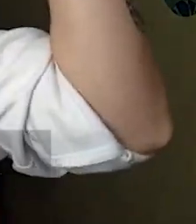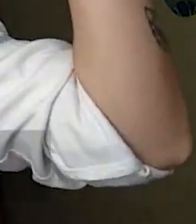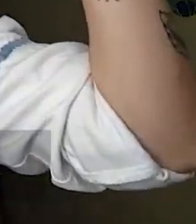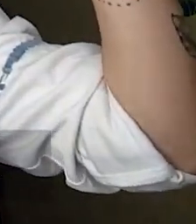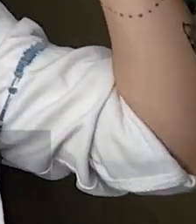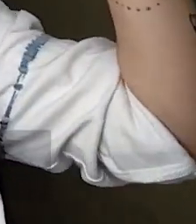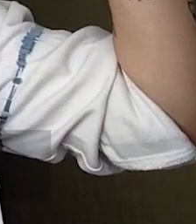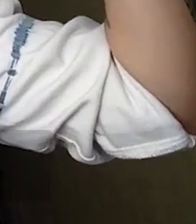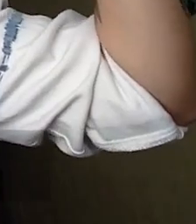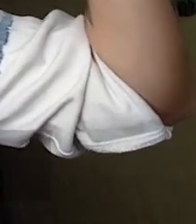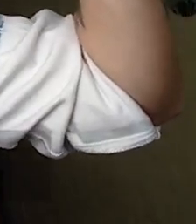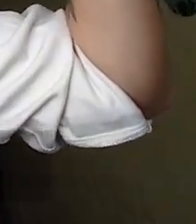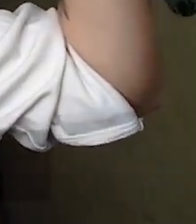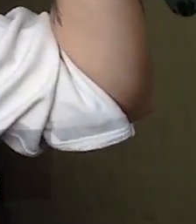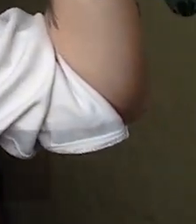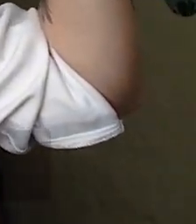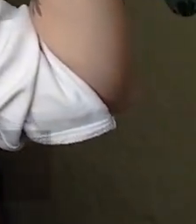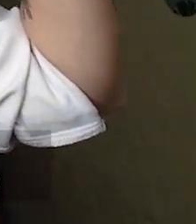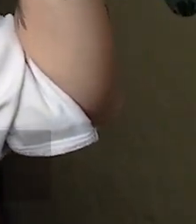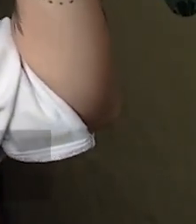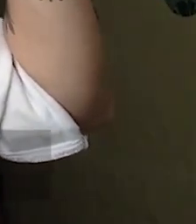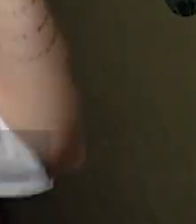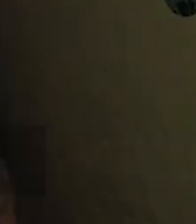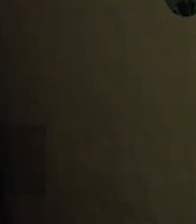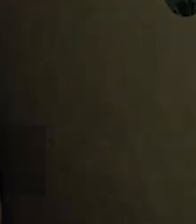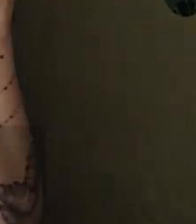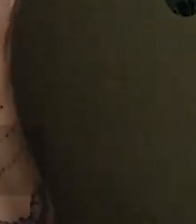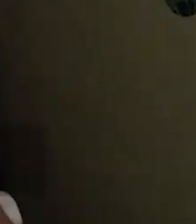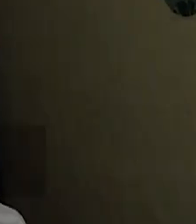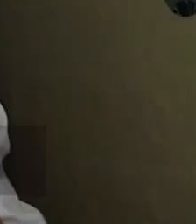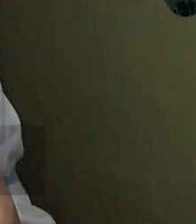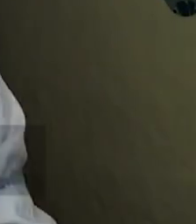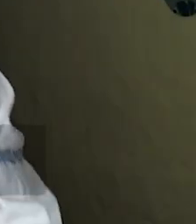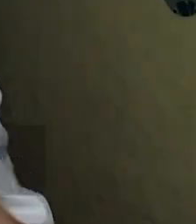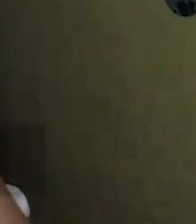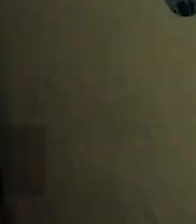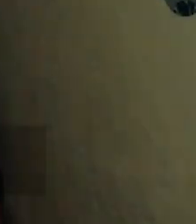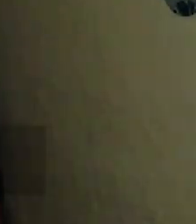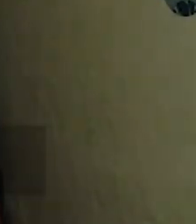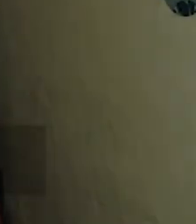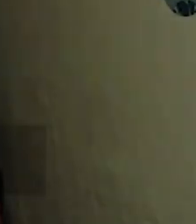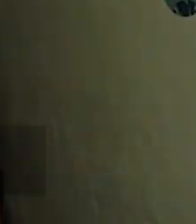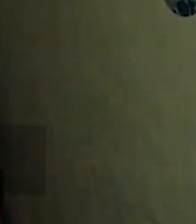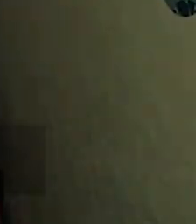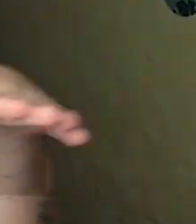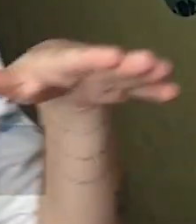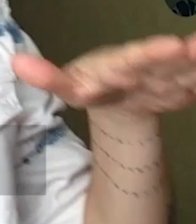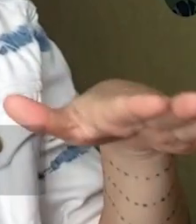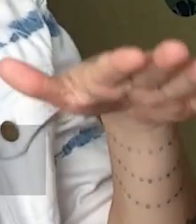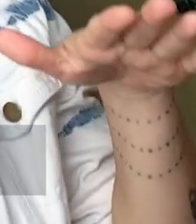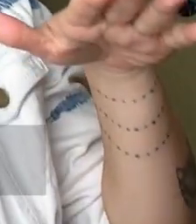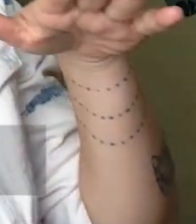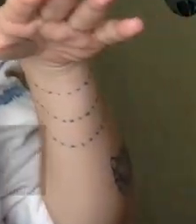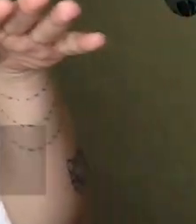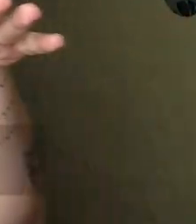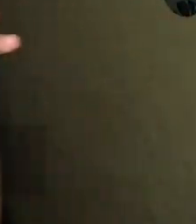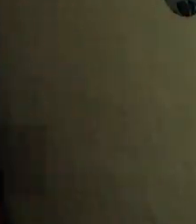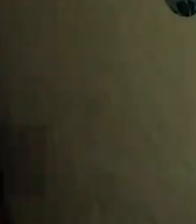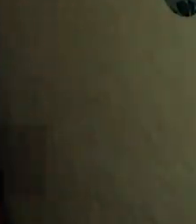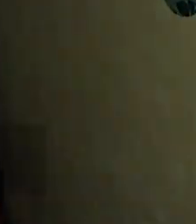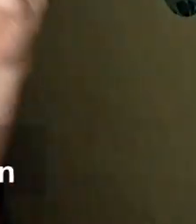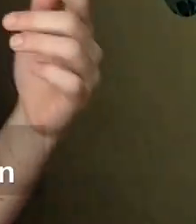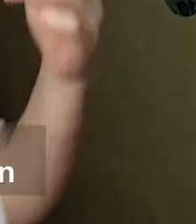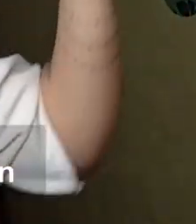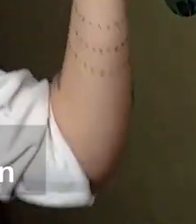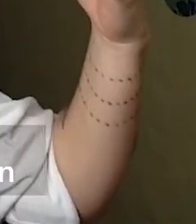...25 de mayo, revolución, territorio argentino en movilización, una nueva forma de organización entre tierra y